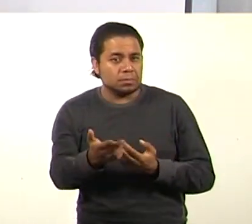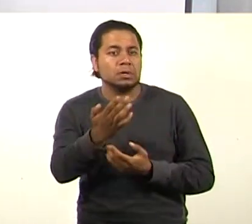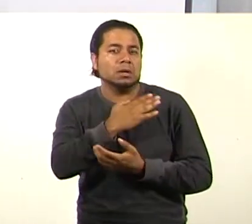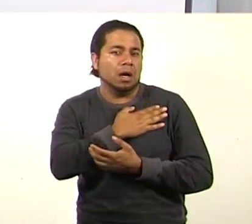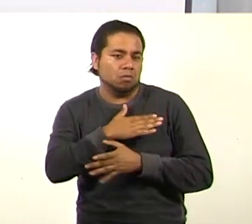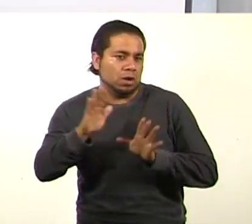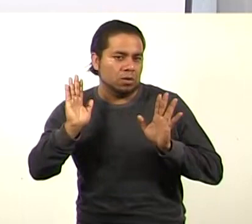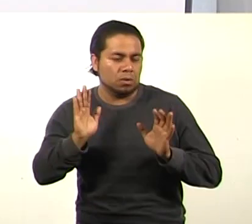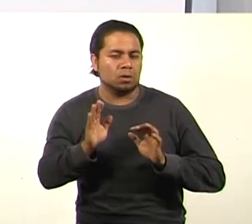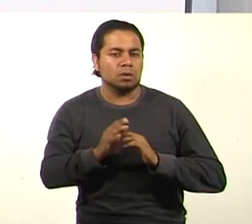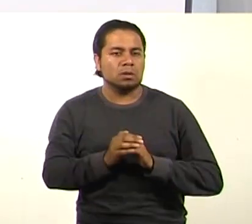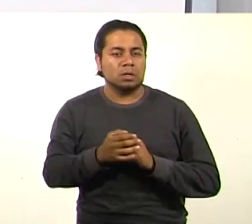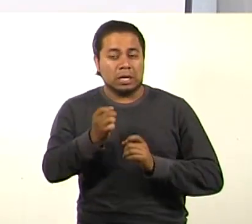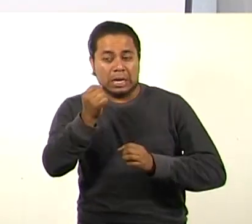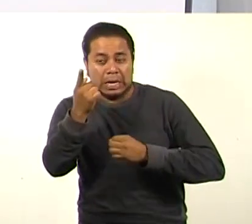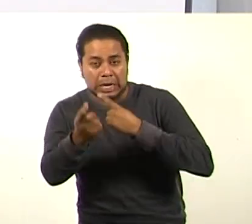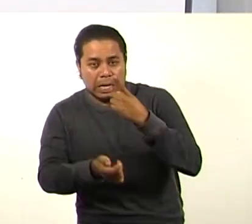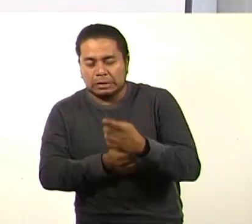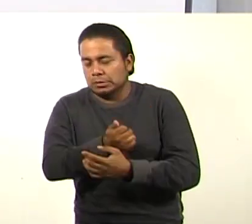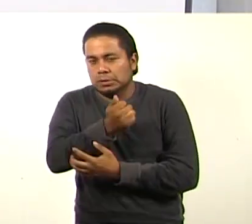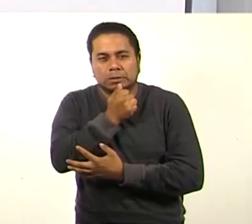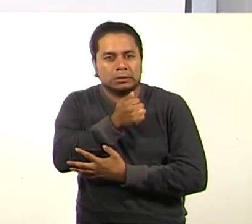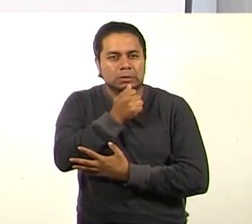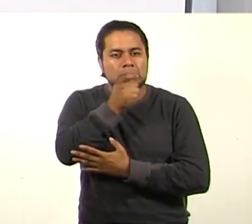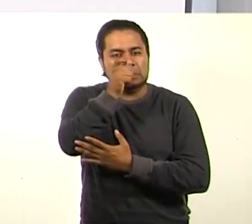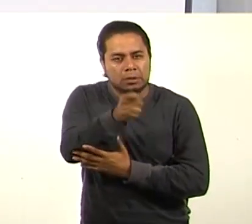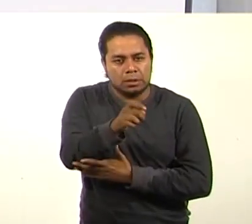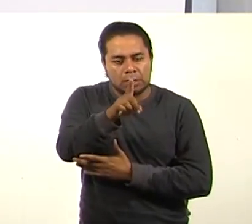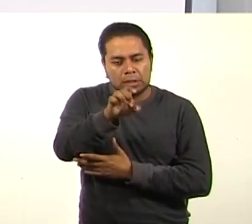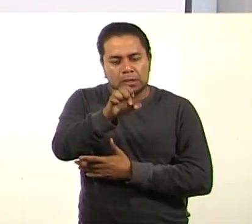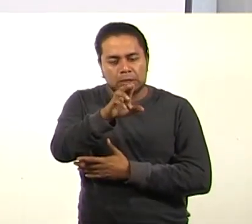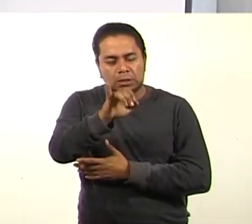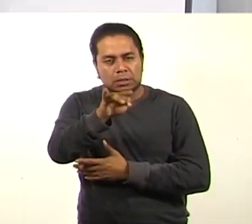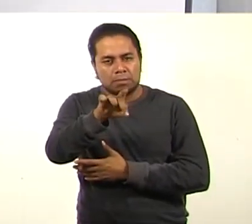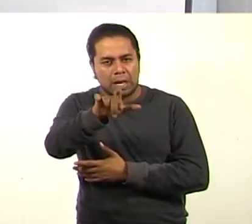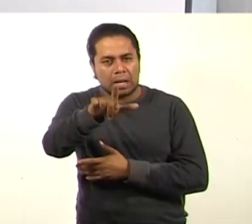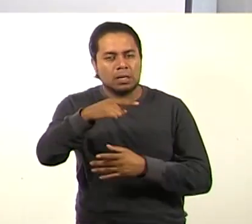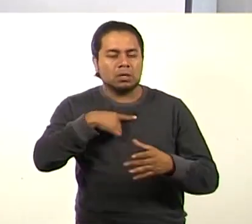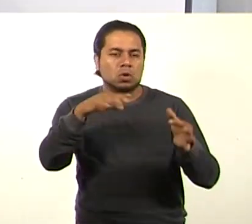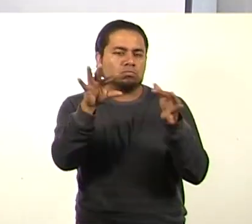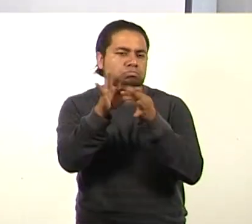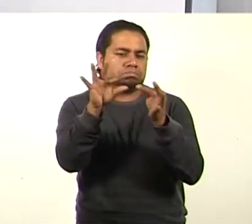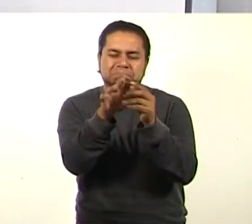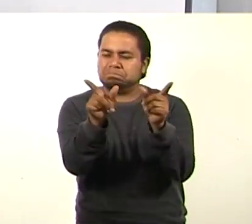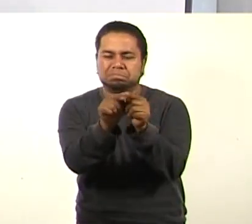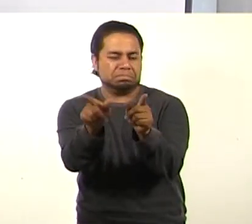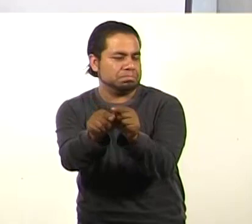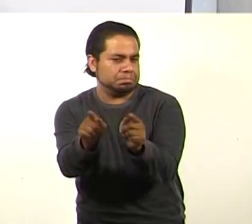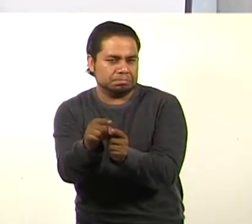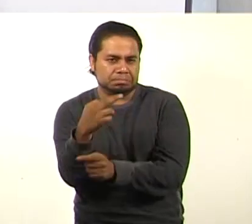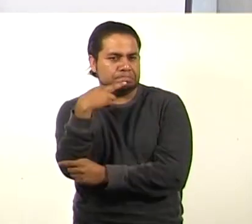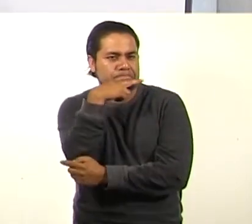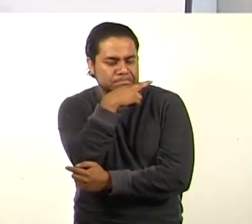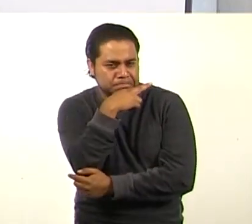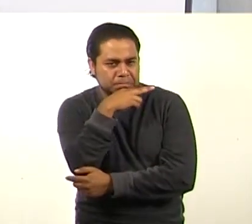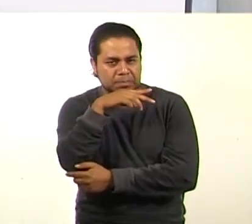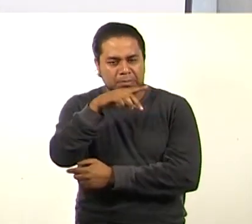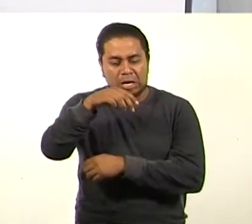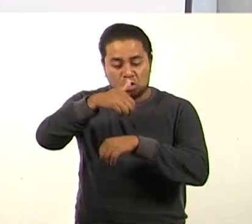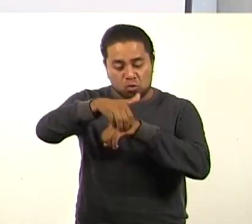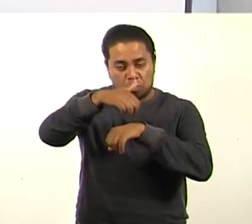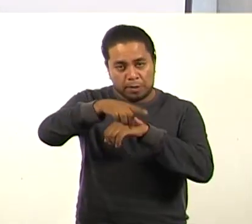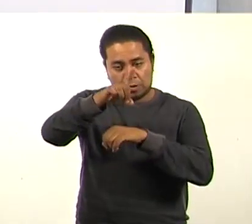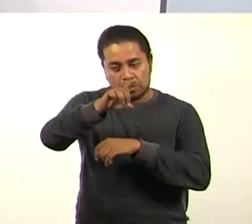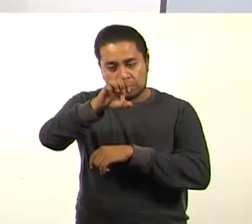Bueno, pues, si algunos no saben qué es un número decimal, yo les voy a explicar así de una manera rápida, que un número decimal es